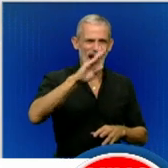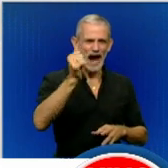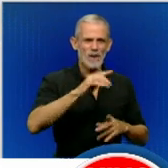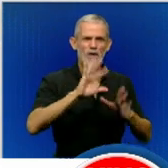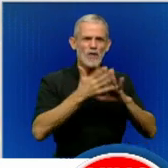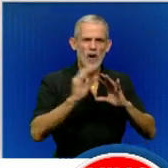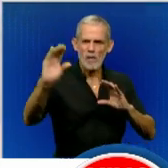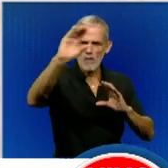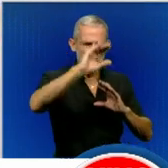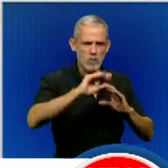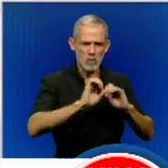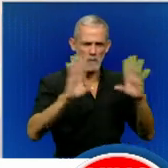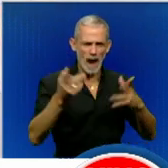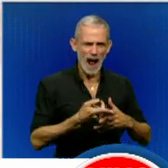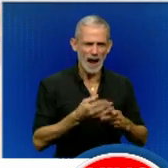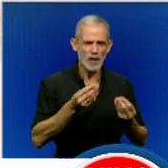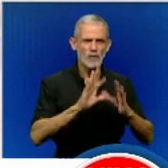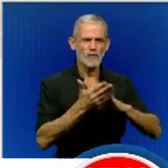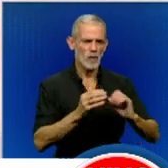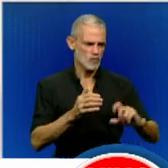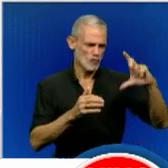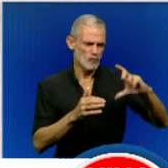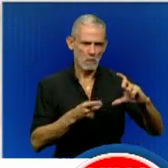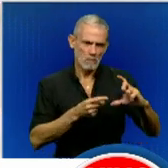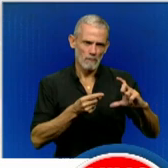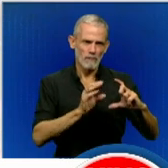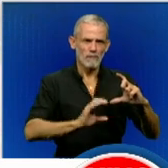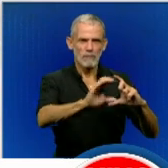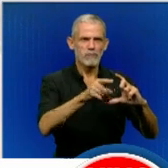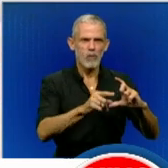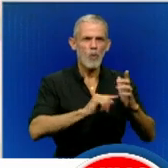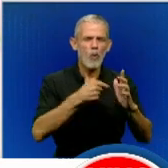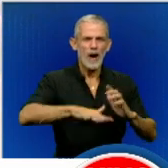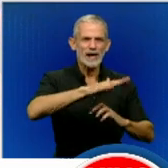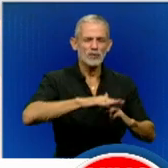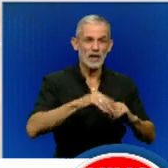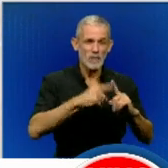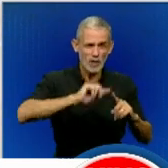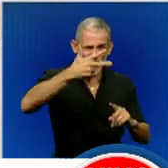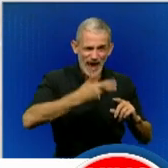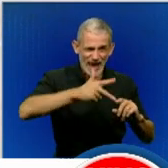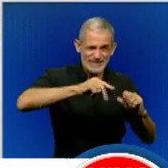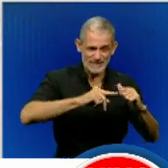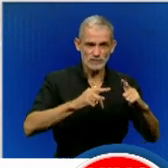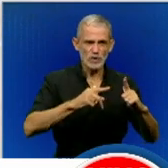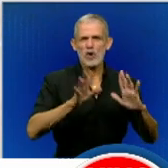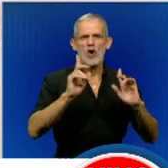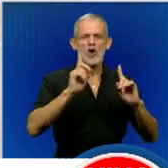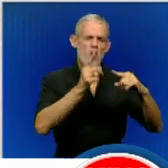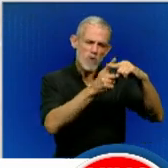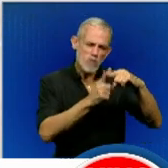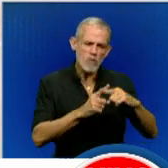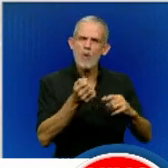totalmente incorrecto como fue el de incrementarle la coparticipación que prácticamente se triplicó en vez de haber cuantificado